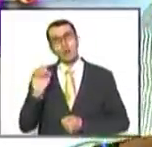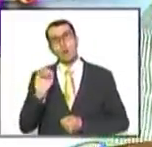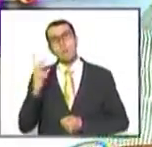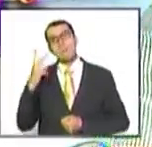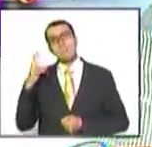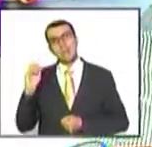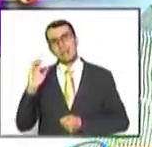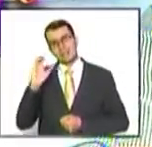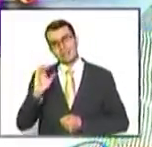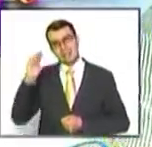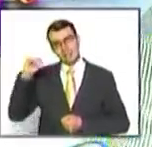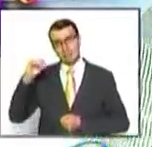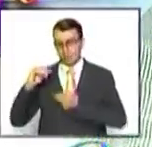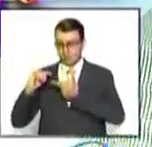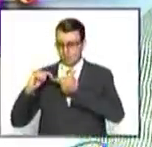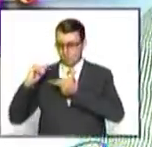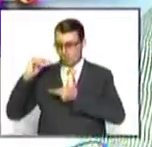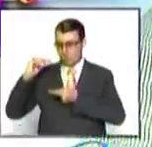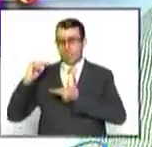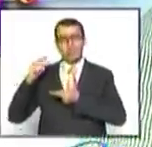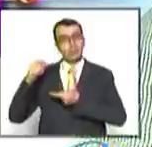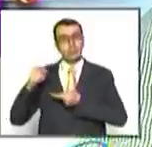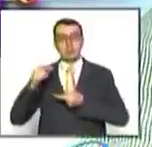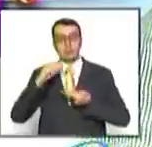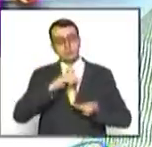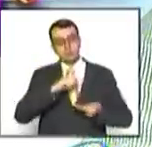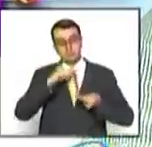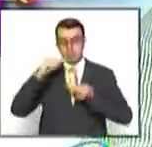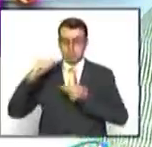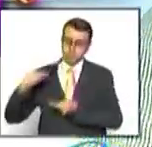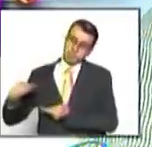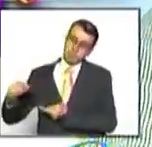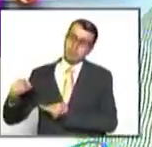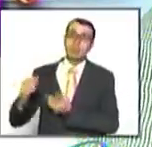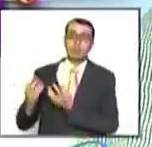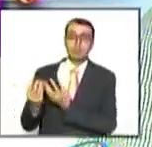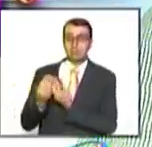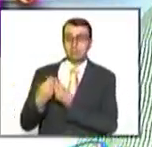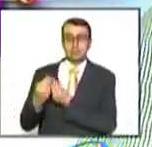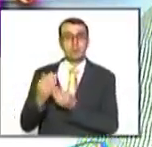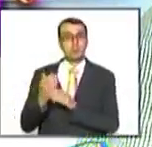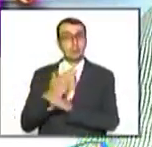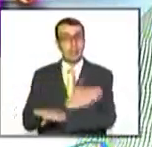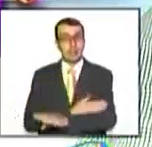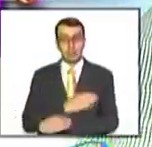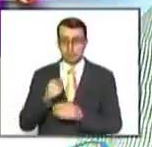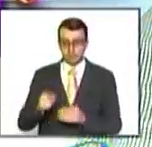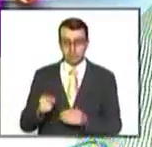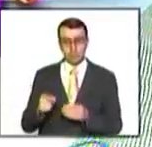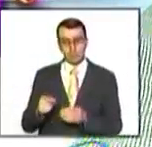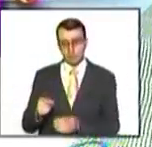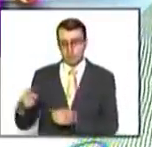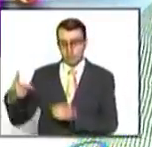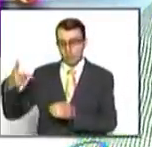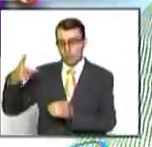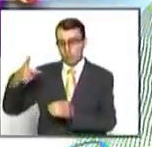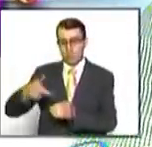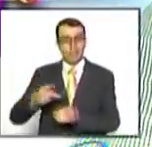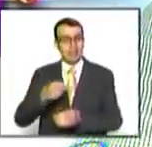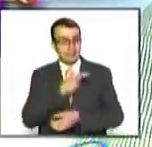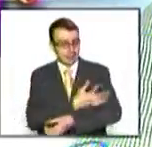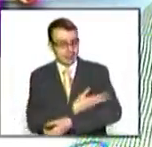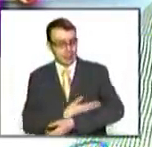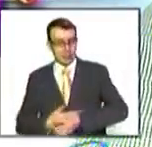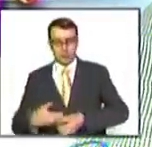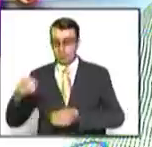la sangre del paciente. Se lleva una centrífuga, pero antes esa sangre se recoge en un tubito.